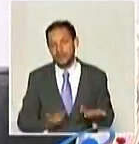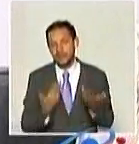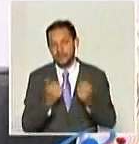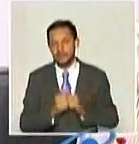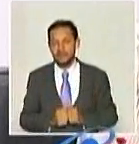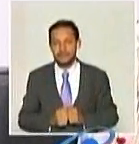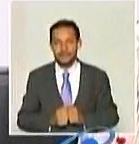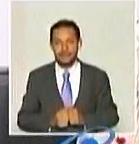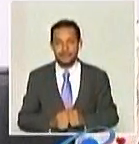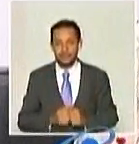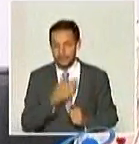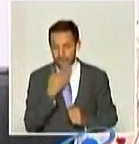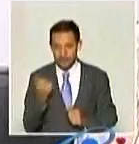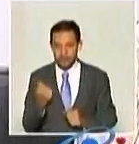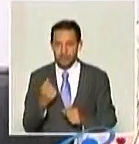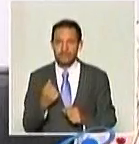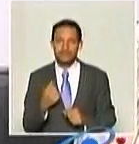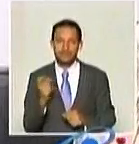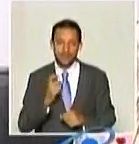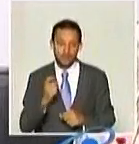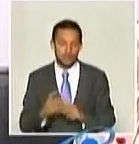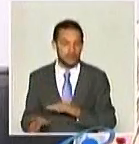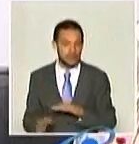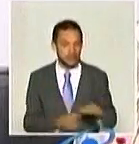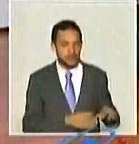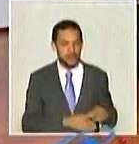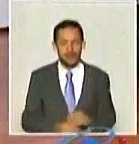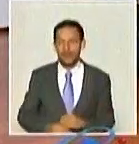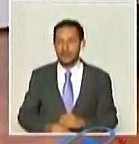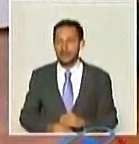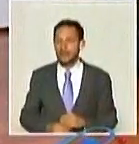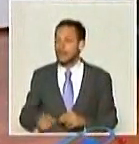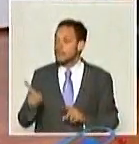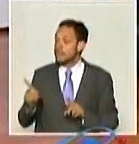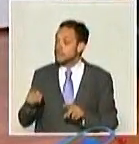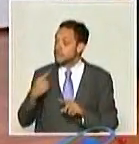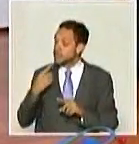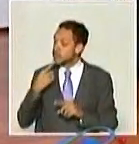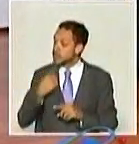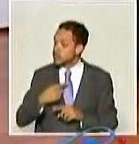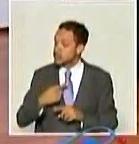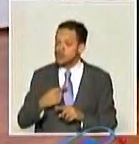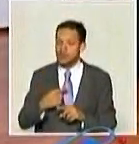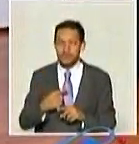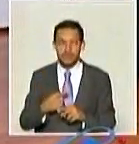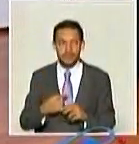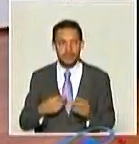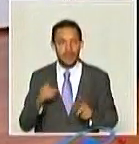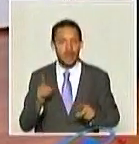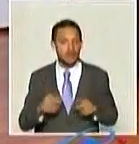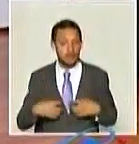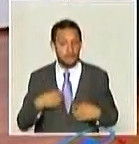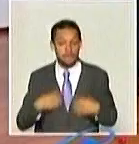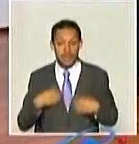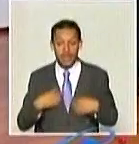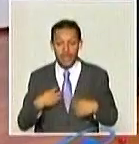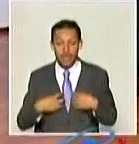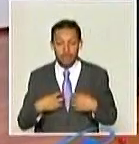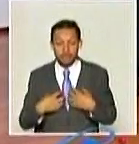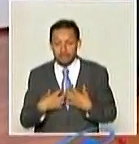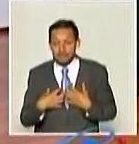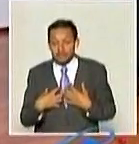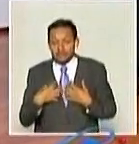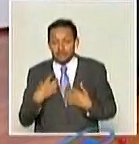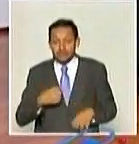venoso. Es diluido de esa manera. Ahorita que el doctor Rojas hablaba de que no hay que temer, digamos, la